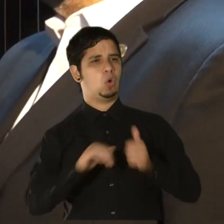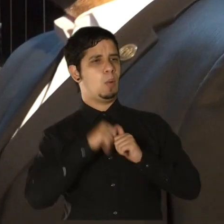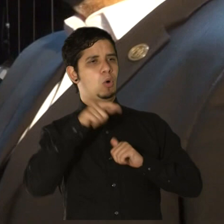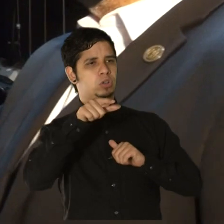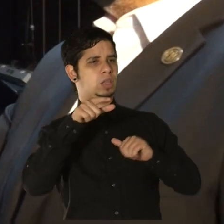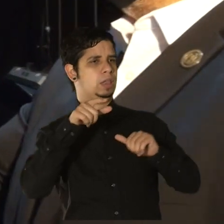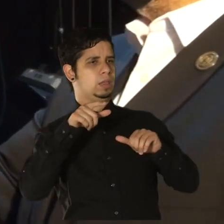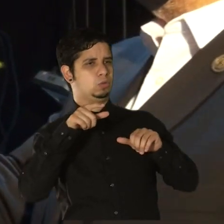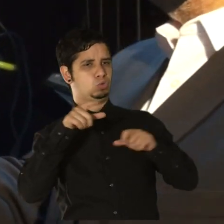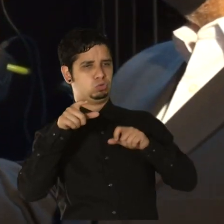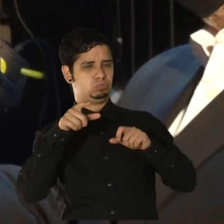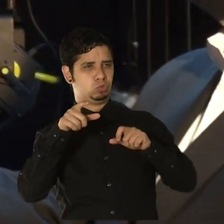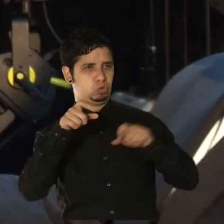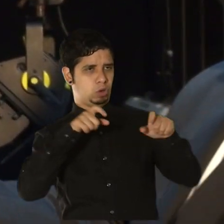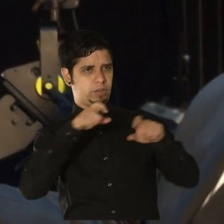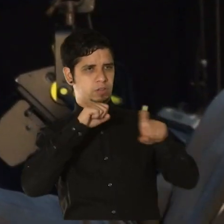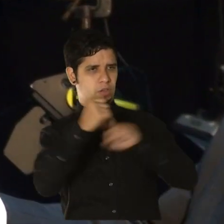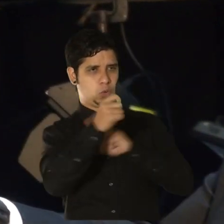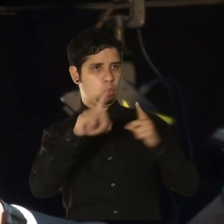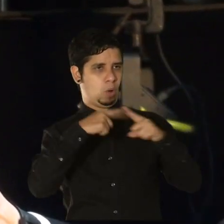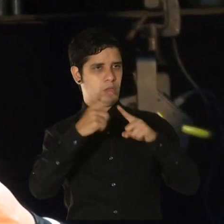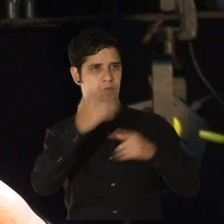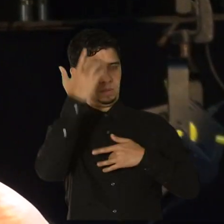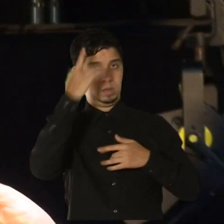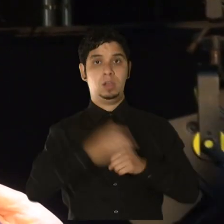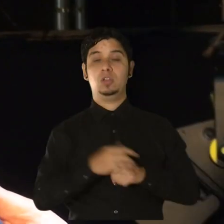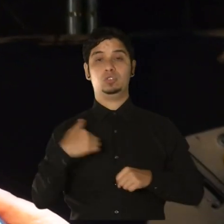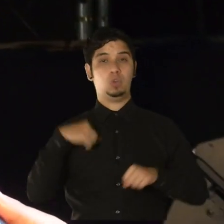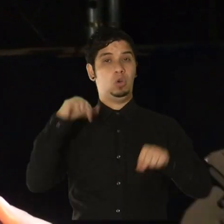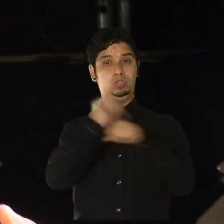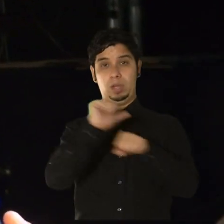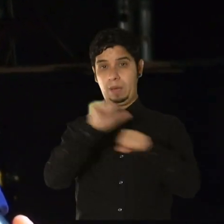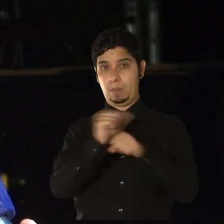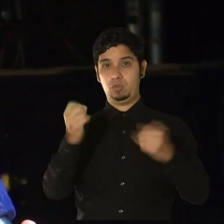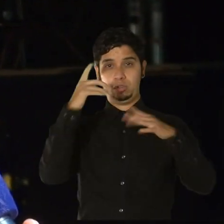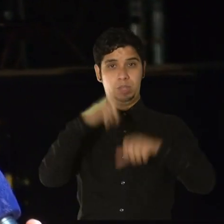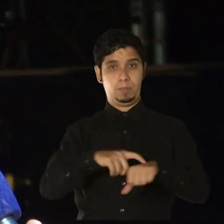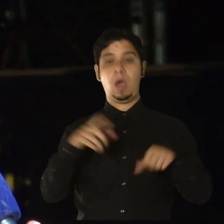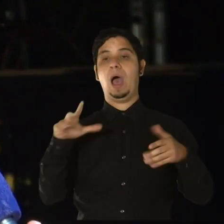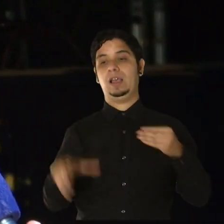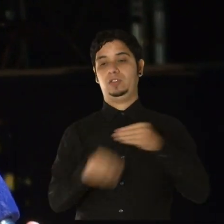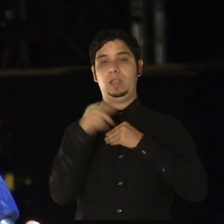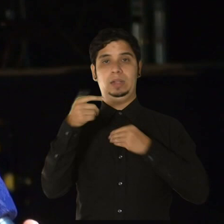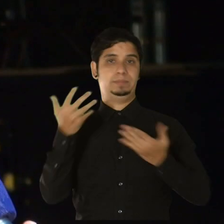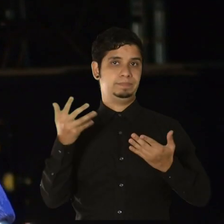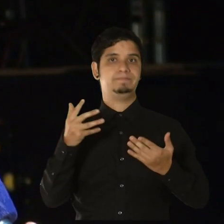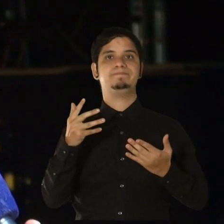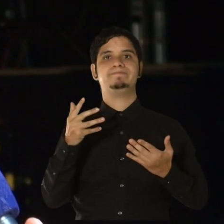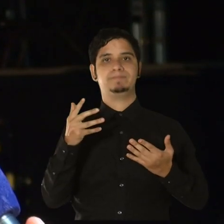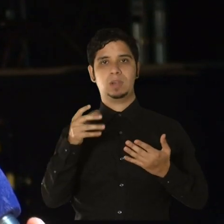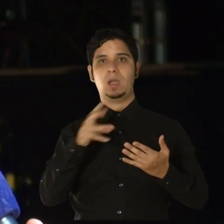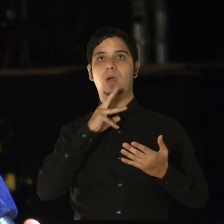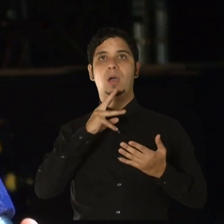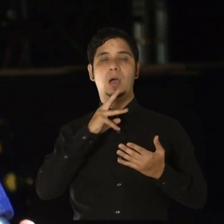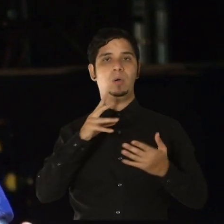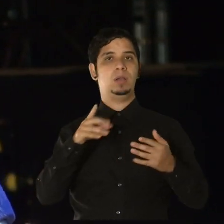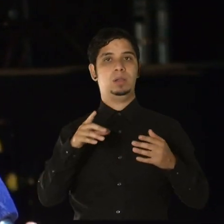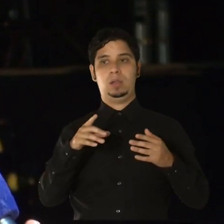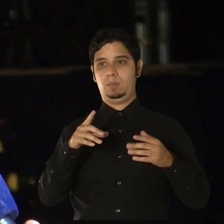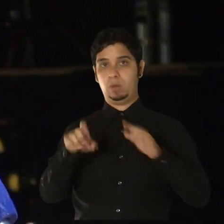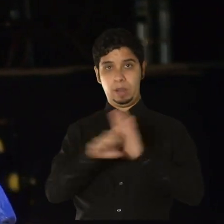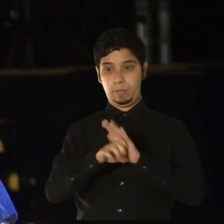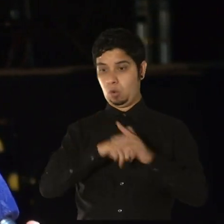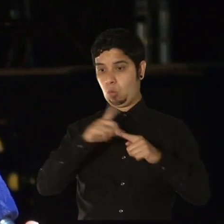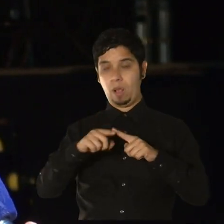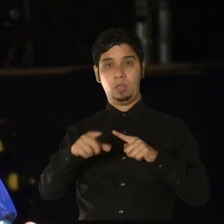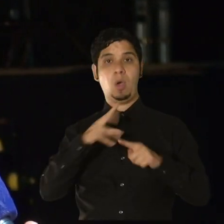me contagié en la unidad por las múltiples horas que trabajaba y la deshidratación. Me quité la mascarilla en varias ocasiones en tomar